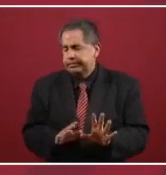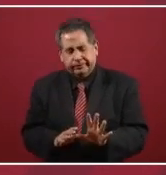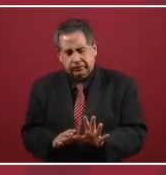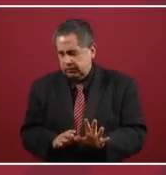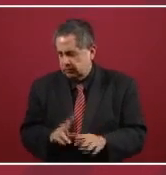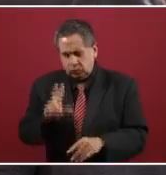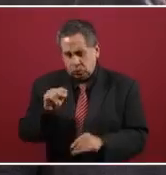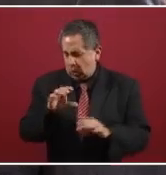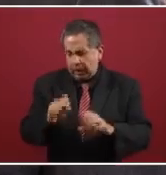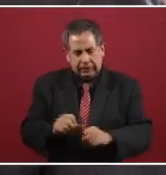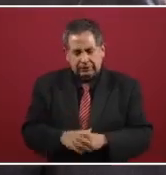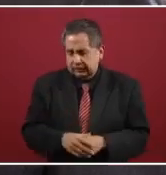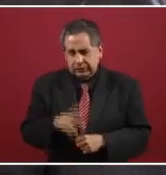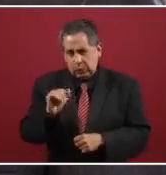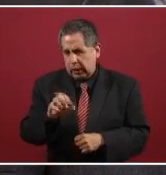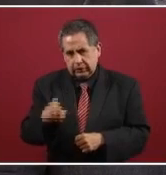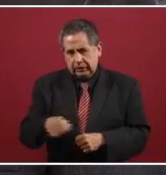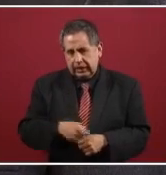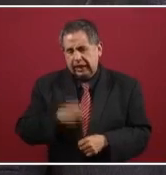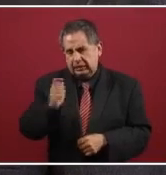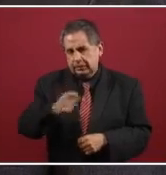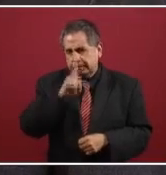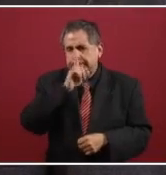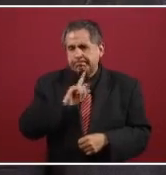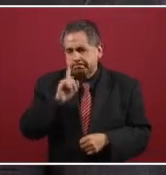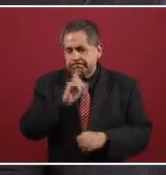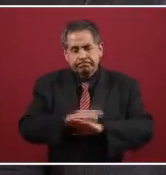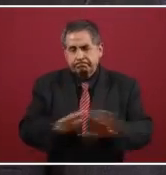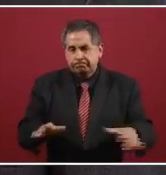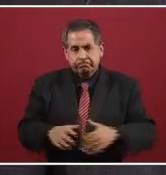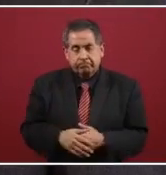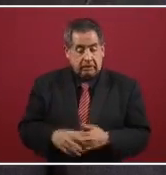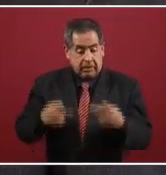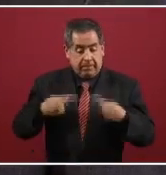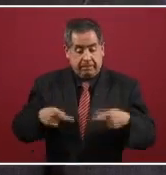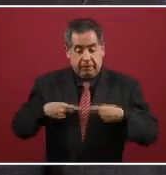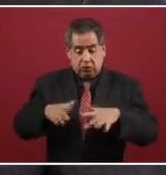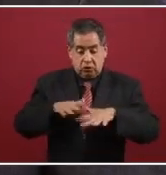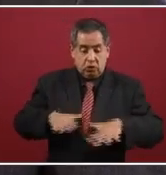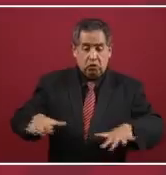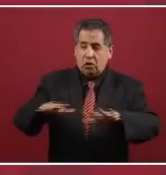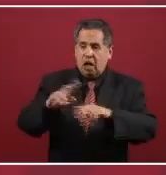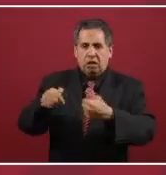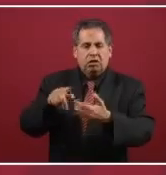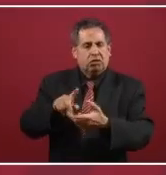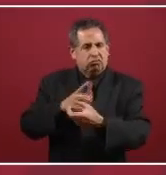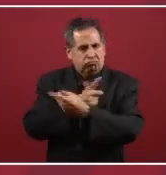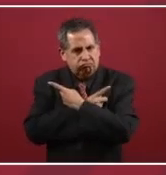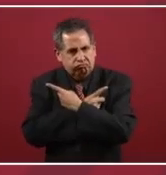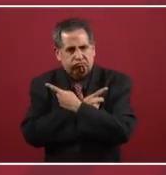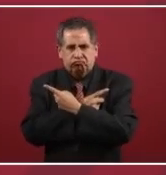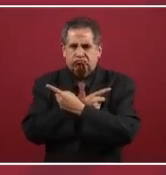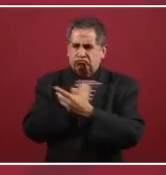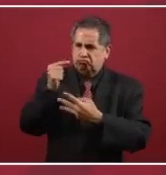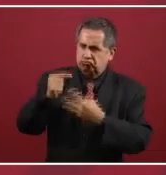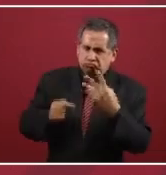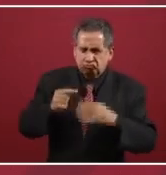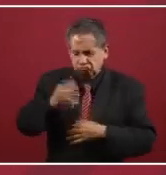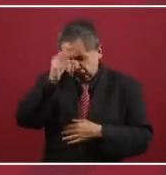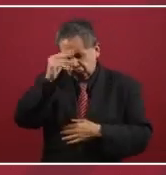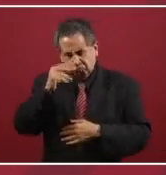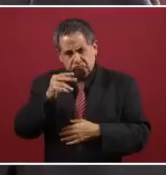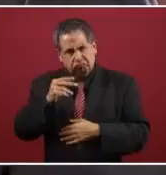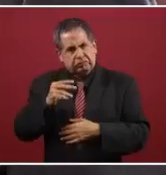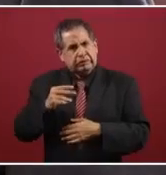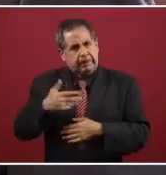Eso es una gran mentira. En el pueblo hay muchos valores, en la sociedad, que además eso